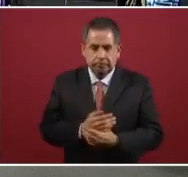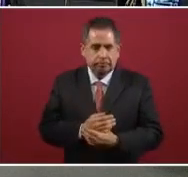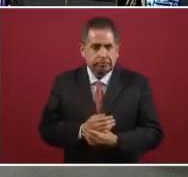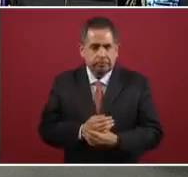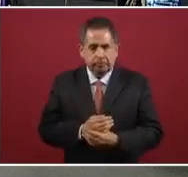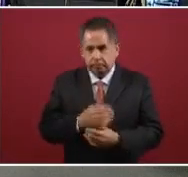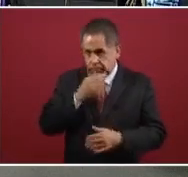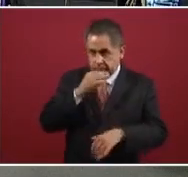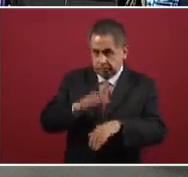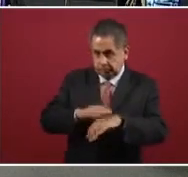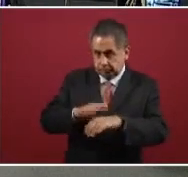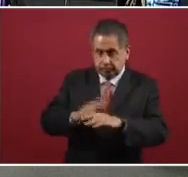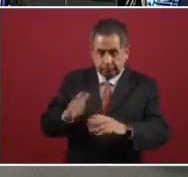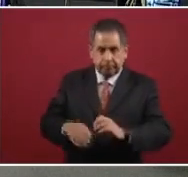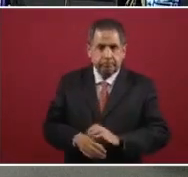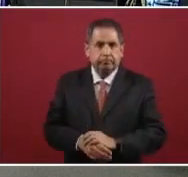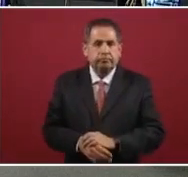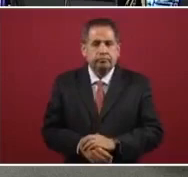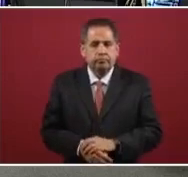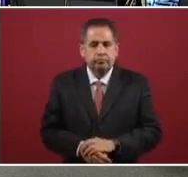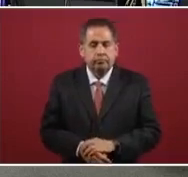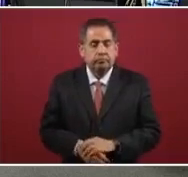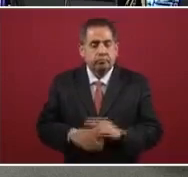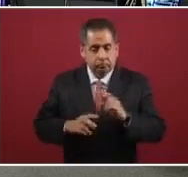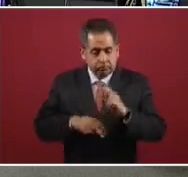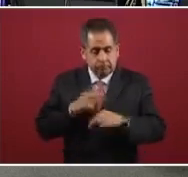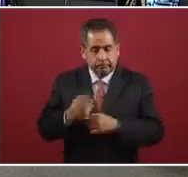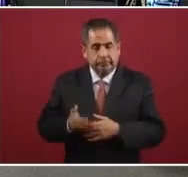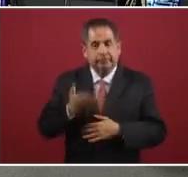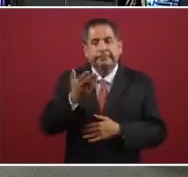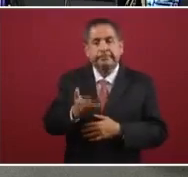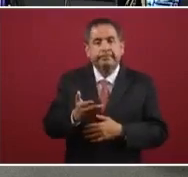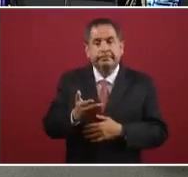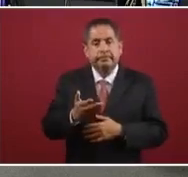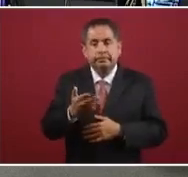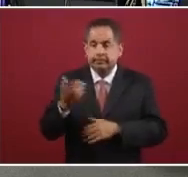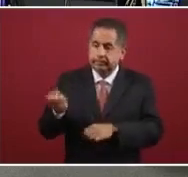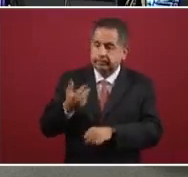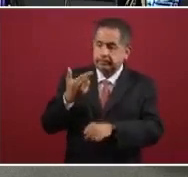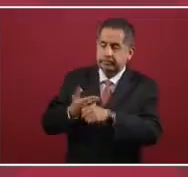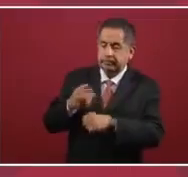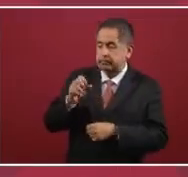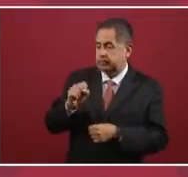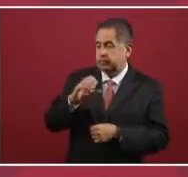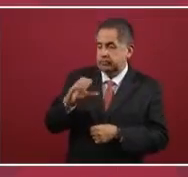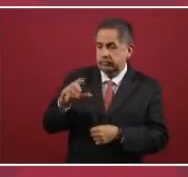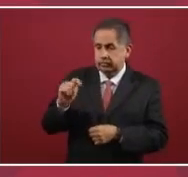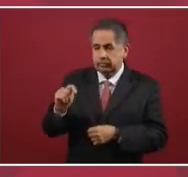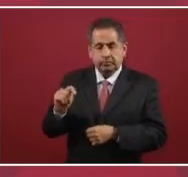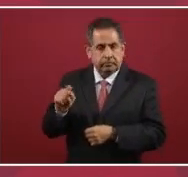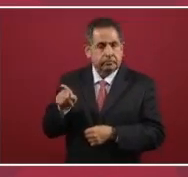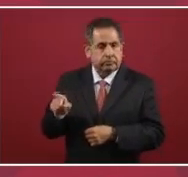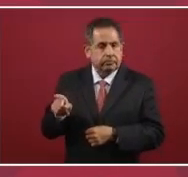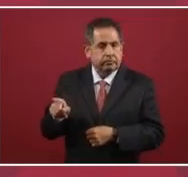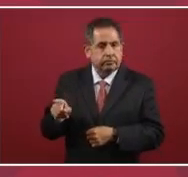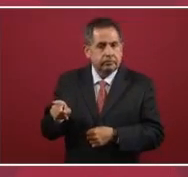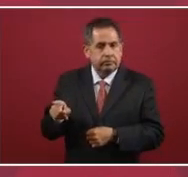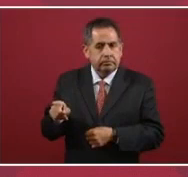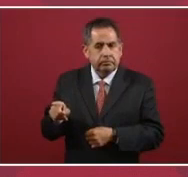Les informo, aunque voy a pedir que el secretario de Comunicaciones